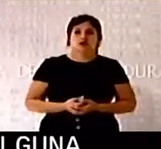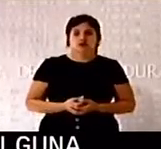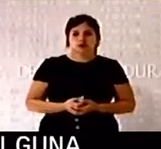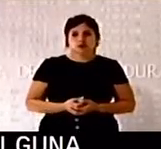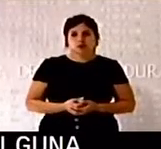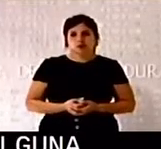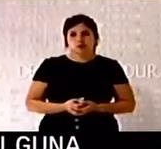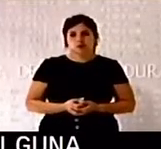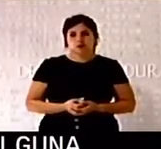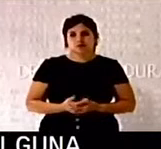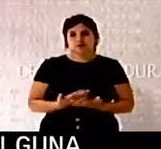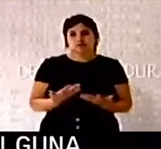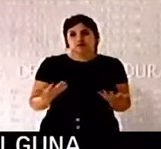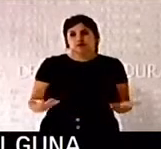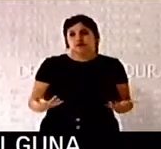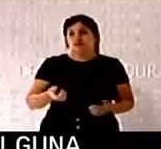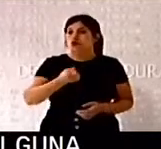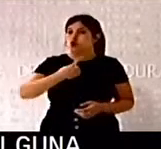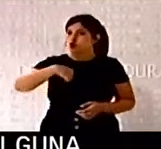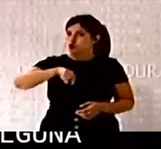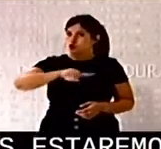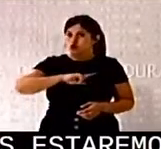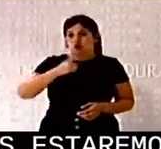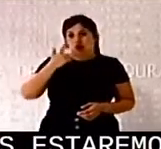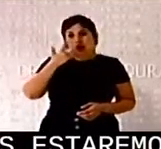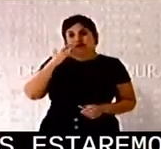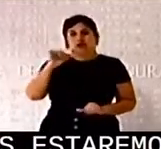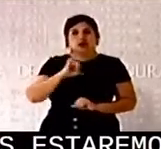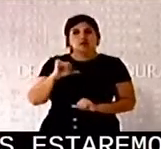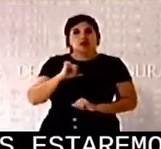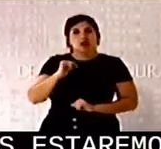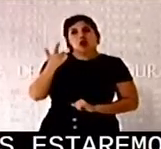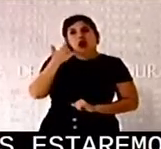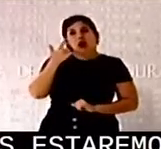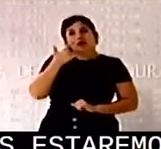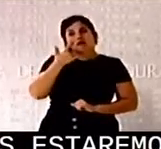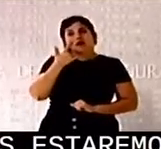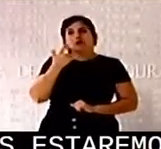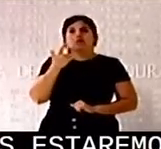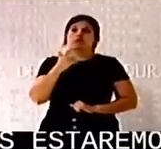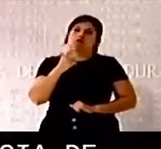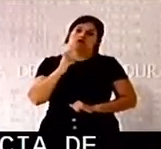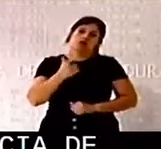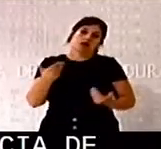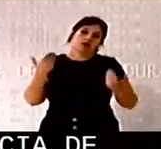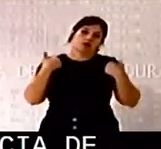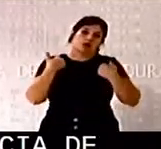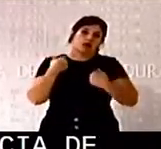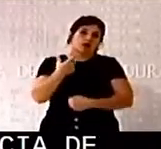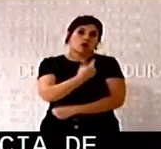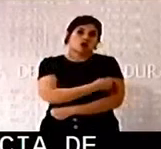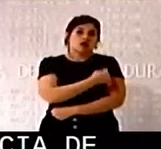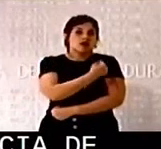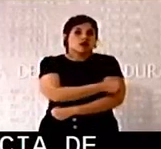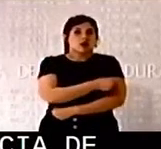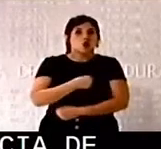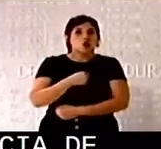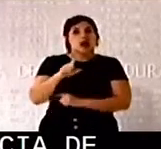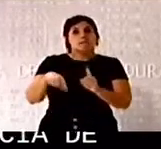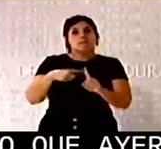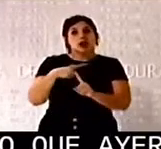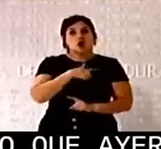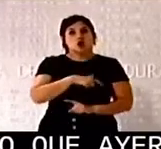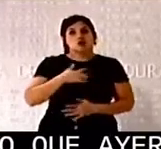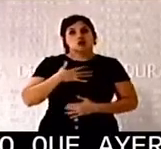y que nosotros estaremos a lo que decida la ponencia de vacunas y la Comisión de Salud Pública. Creo que ayer se abordó